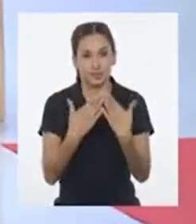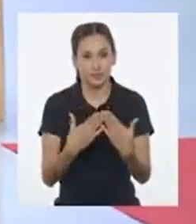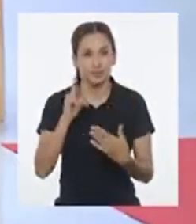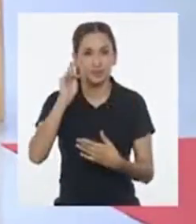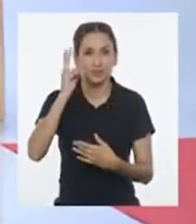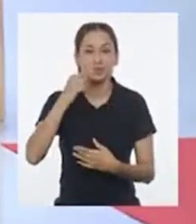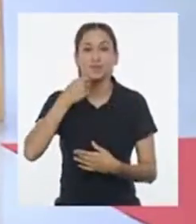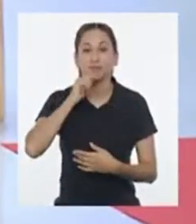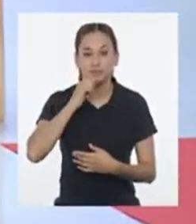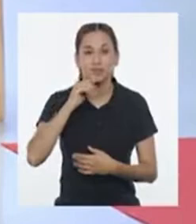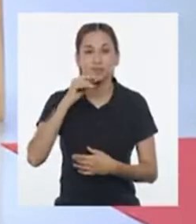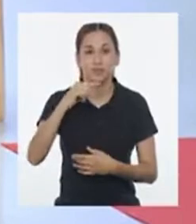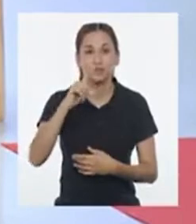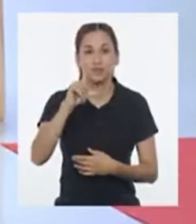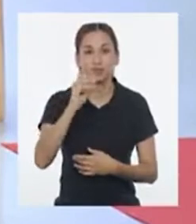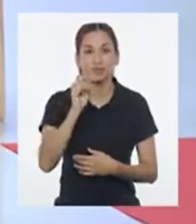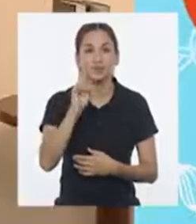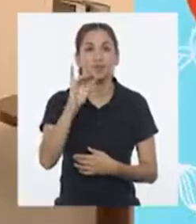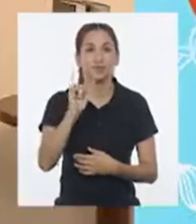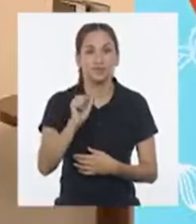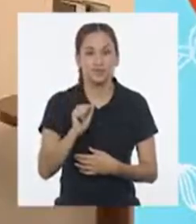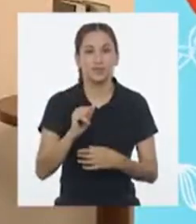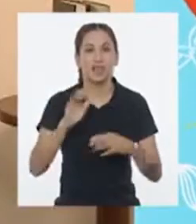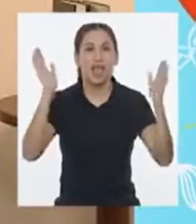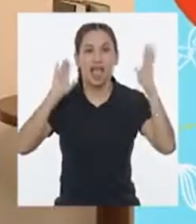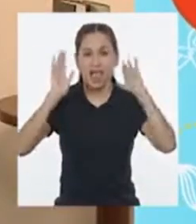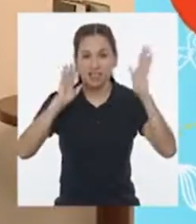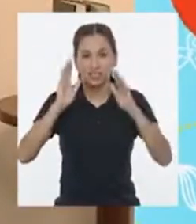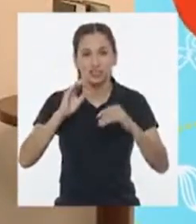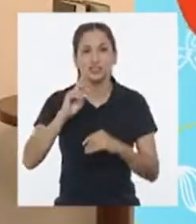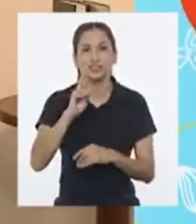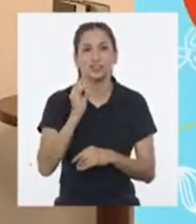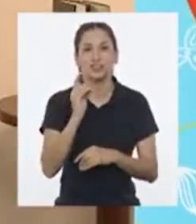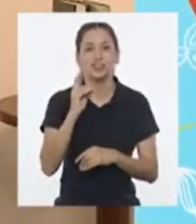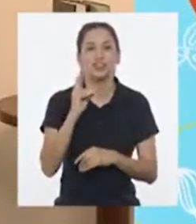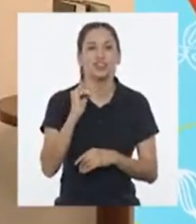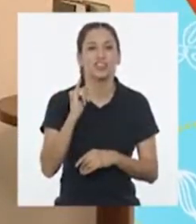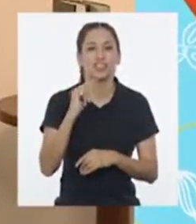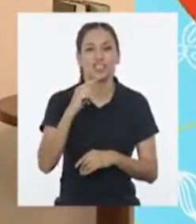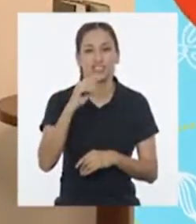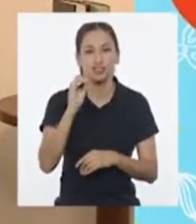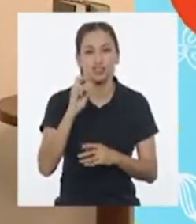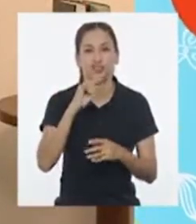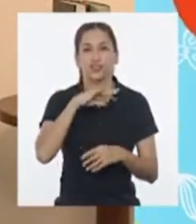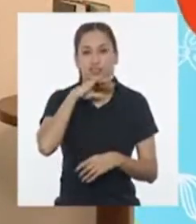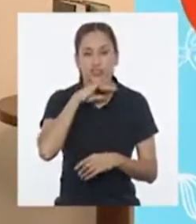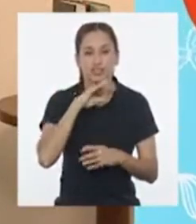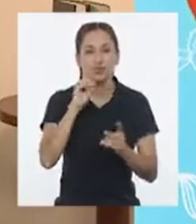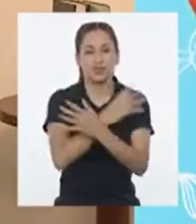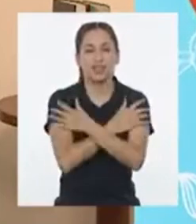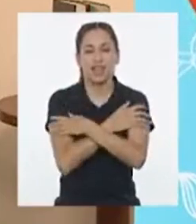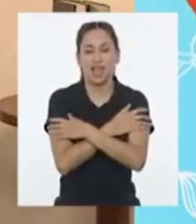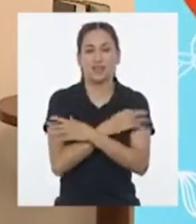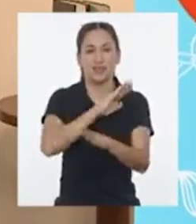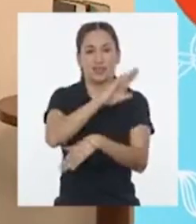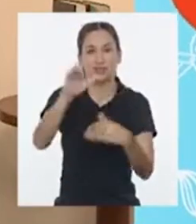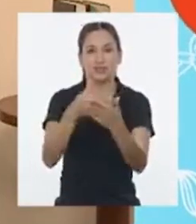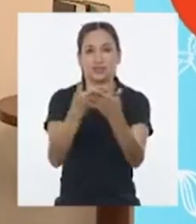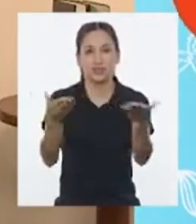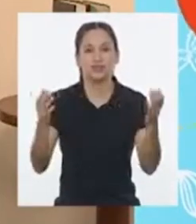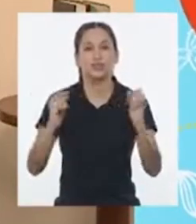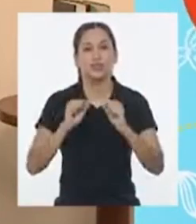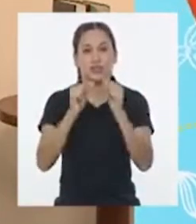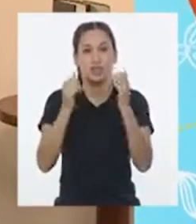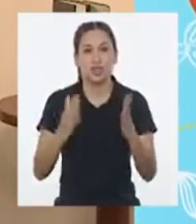Muchas gracias, profesora Gloria. Adiós, Rodrigo Tocino. Y un abrazo a todas y